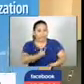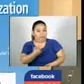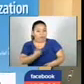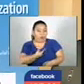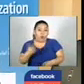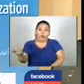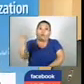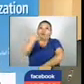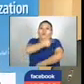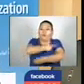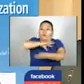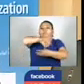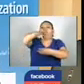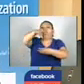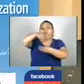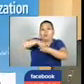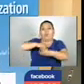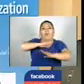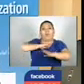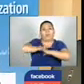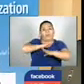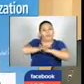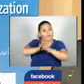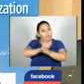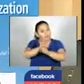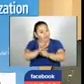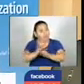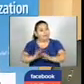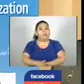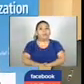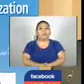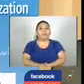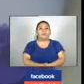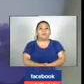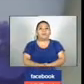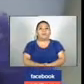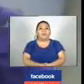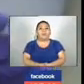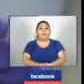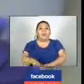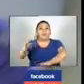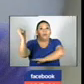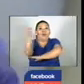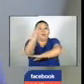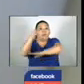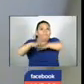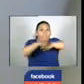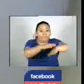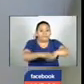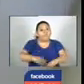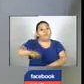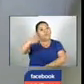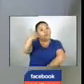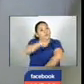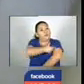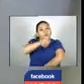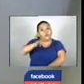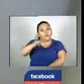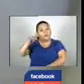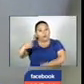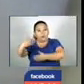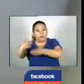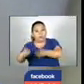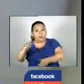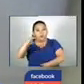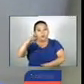vacunación en conjunto, pueden mantener esta enfermedad en cierto nivel de control. Aparte de la alerta emitida para la vacuna Janssen, los CDC advierten